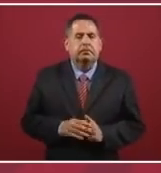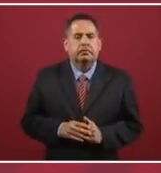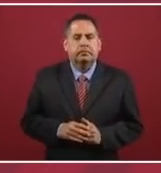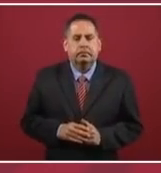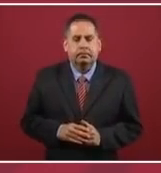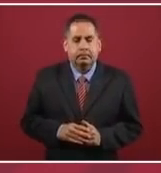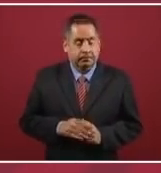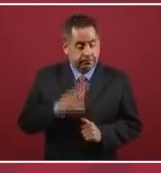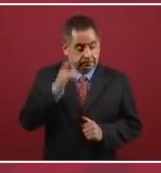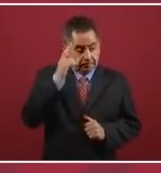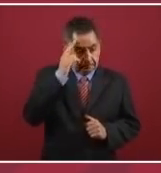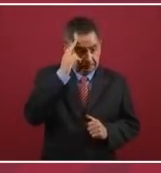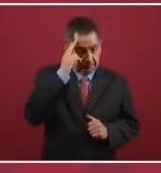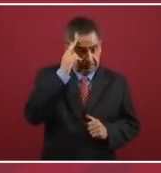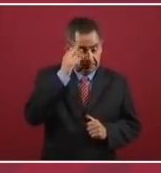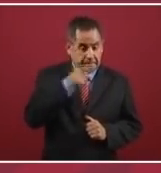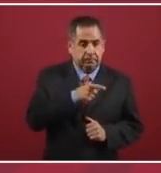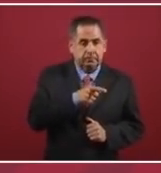Porfirio